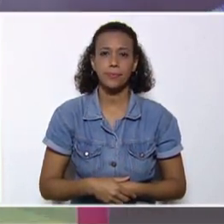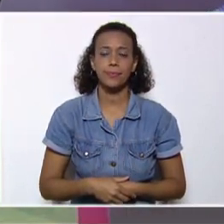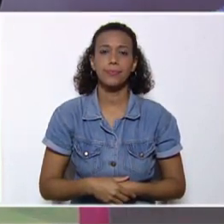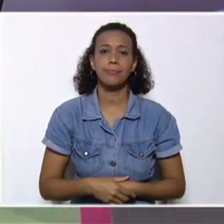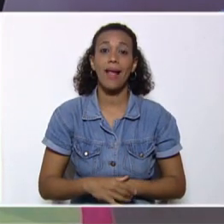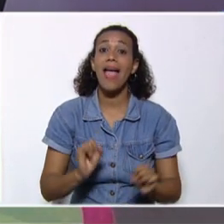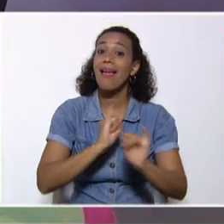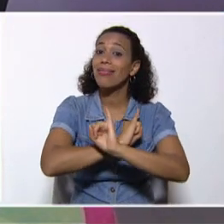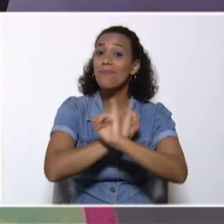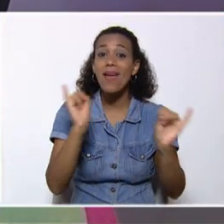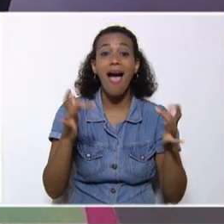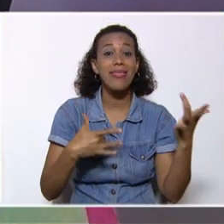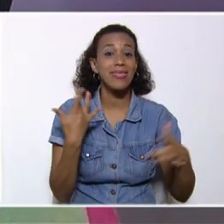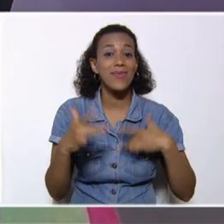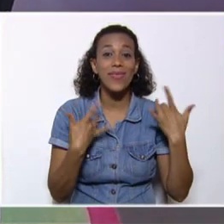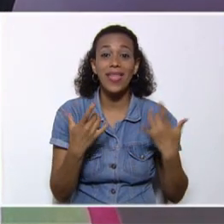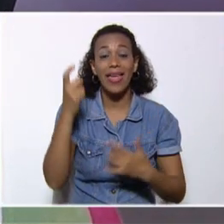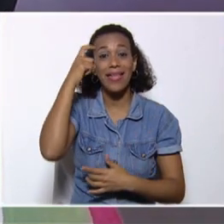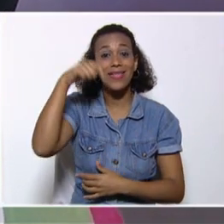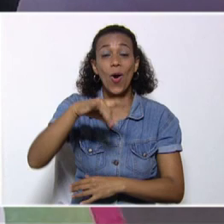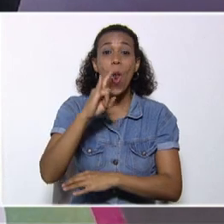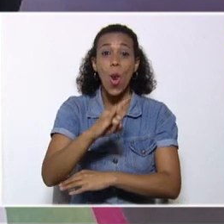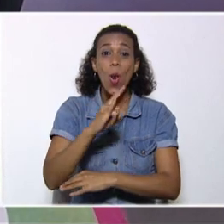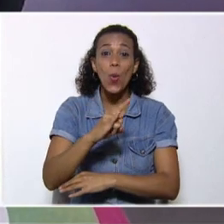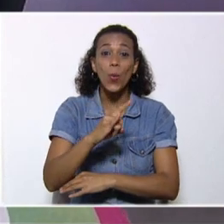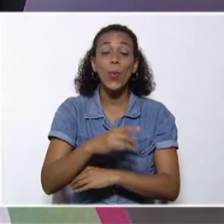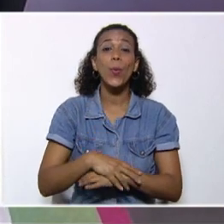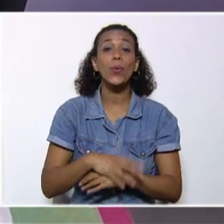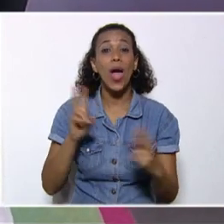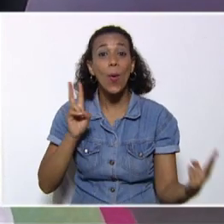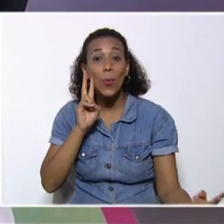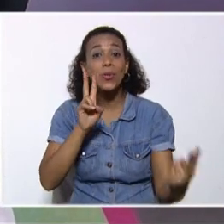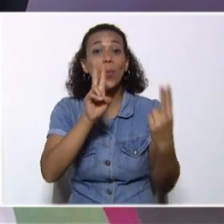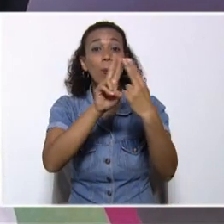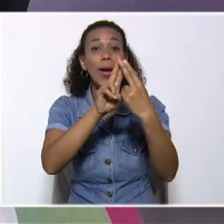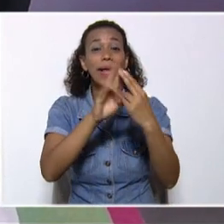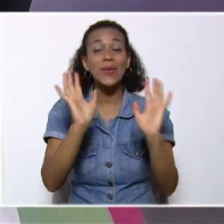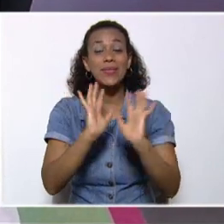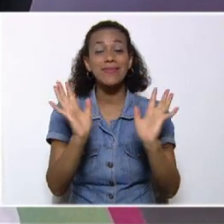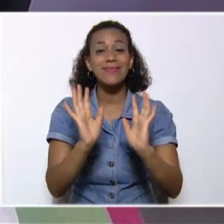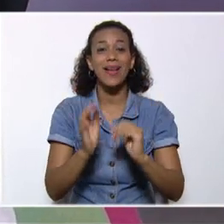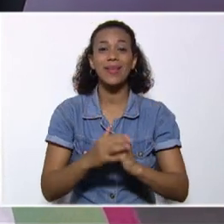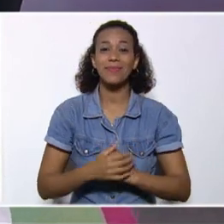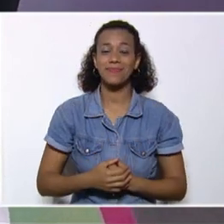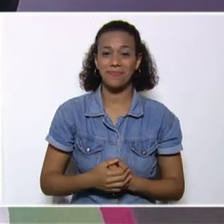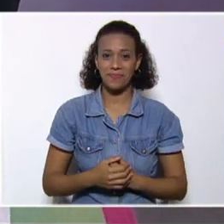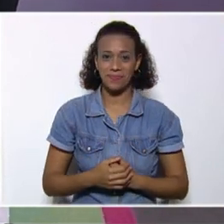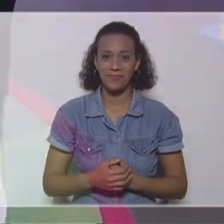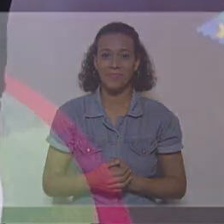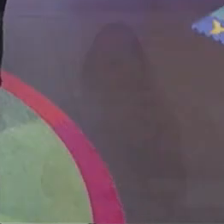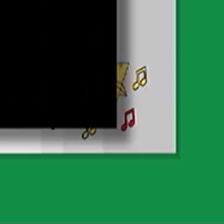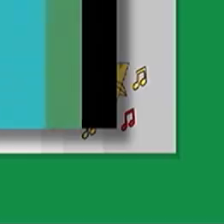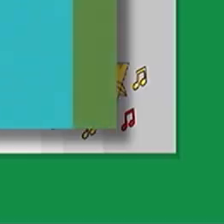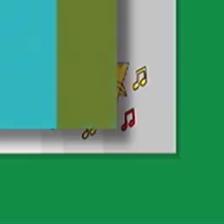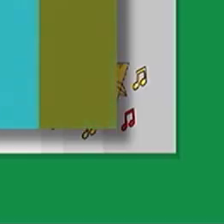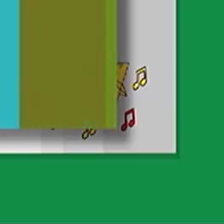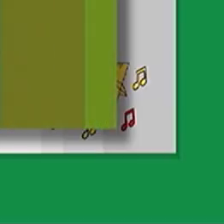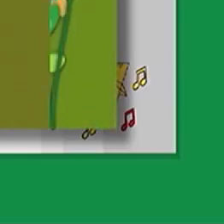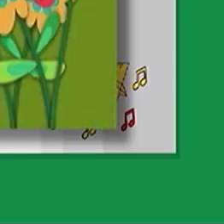Muy bien, así terminamos las actividades por el día de hoy. Nos vemos en un próximo encuentro. Chao. Chao.